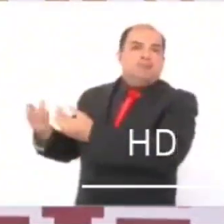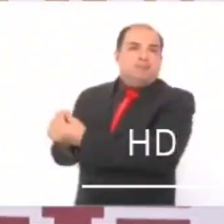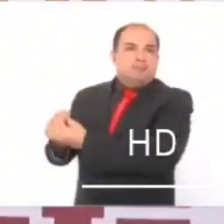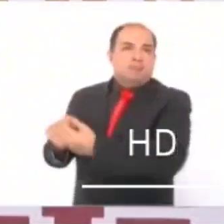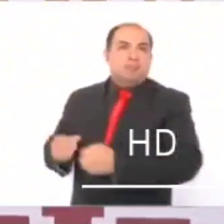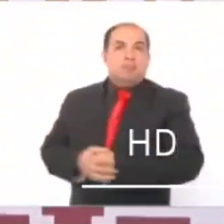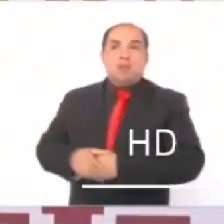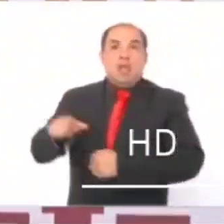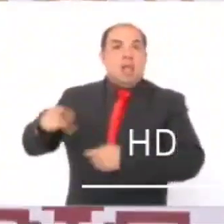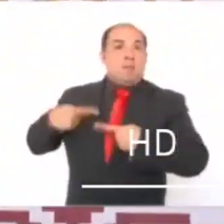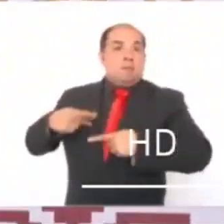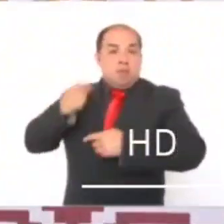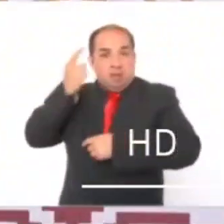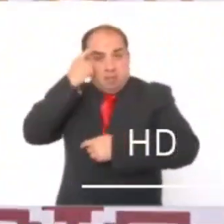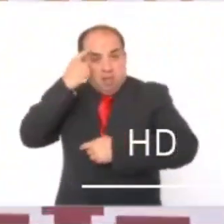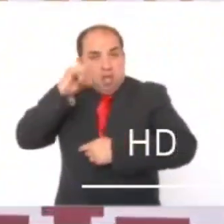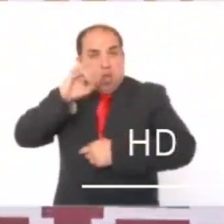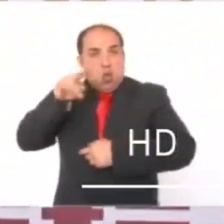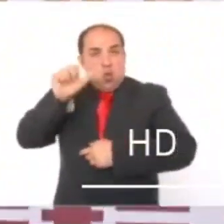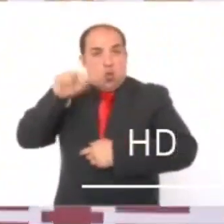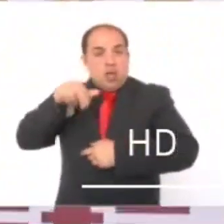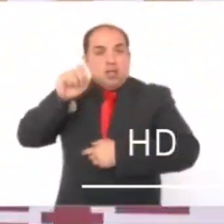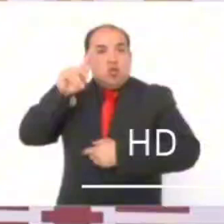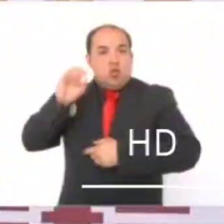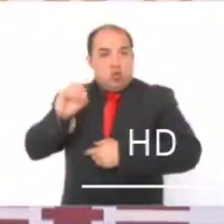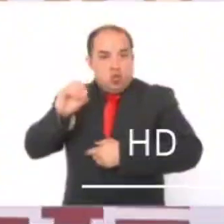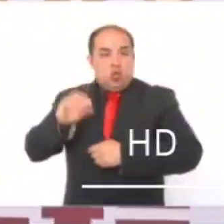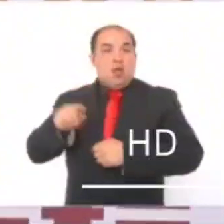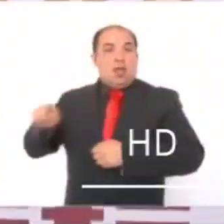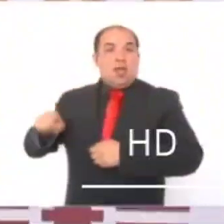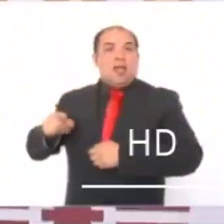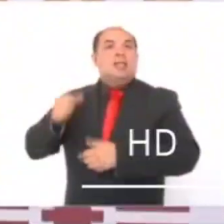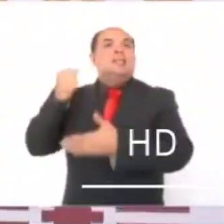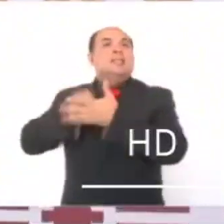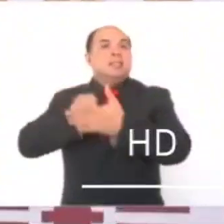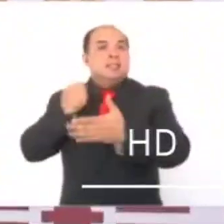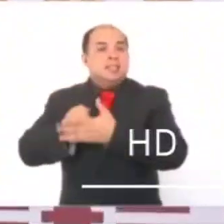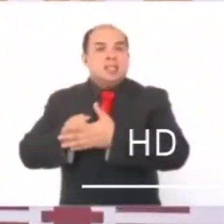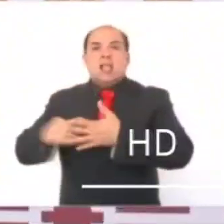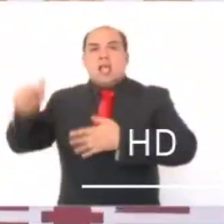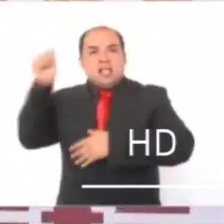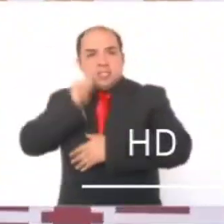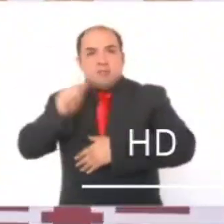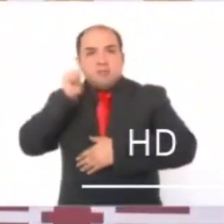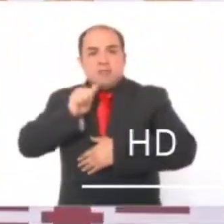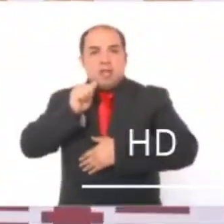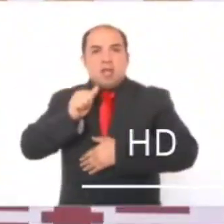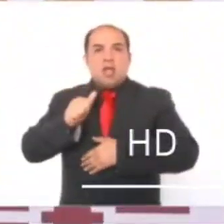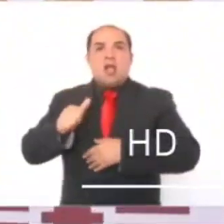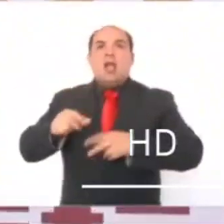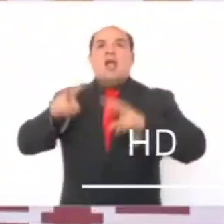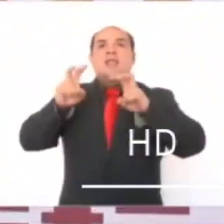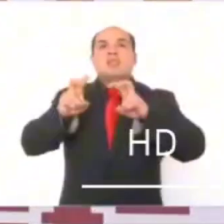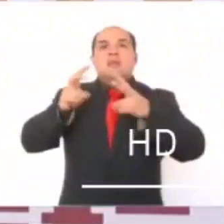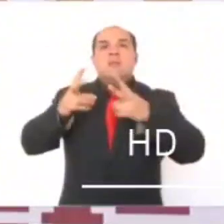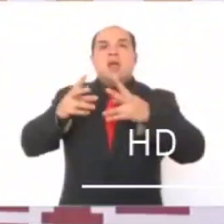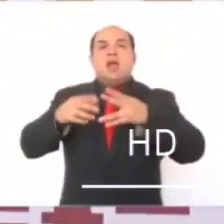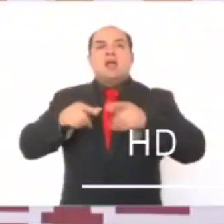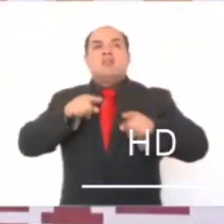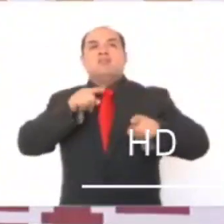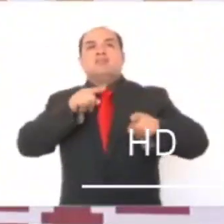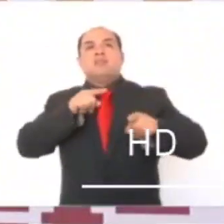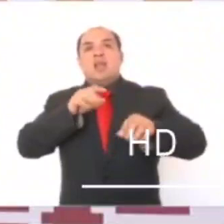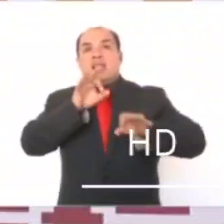donde el autor intelectual, Juan Antonio Vera Carrizal, insiste todo el tiempo en reclasificar el delito de tentativa